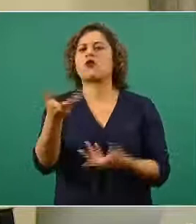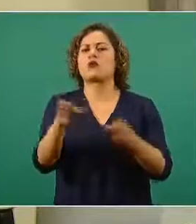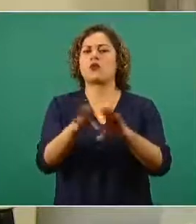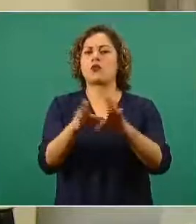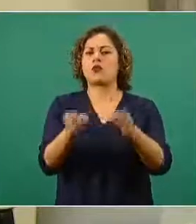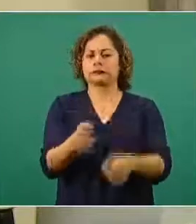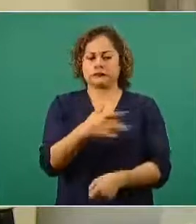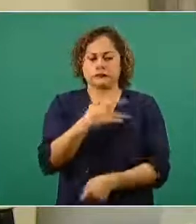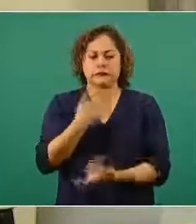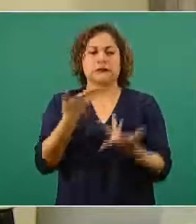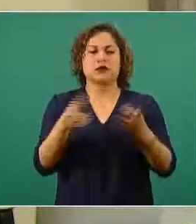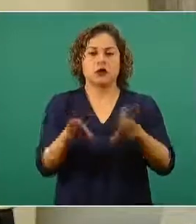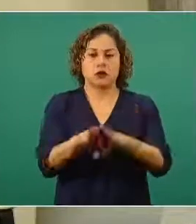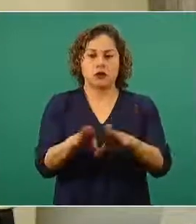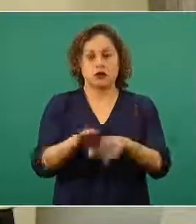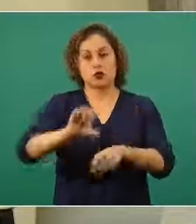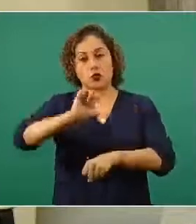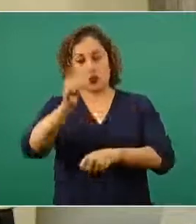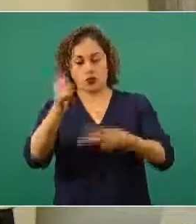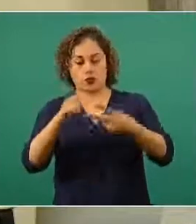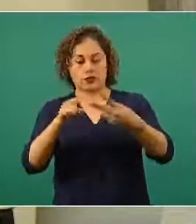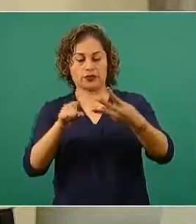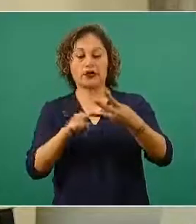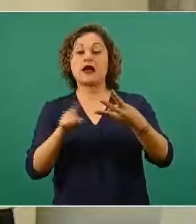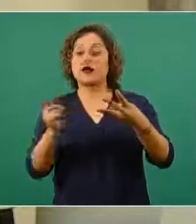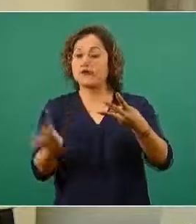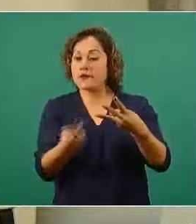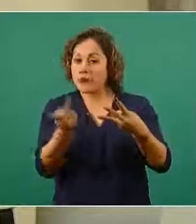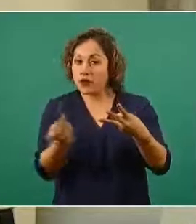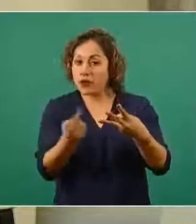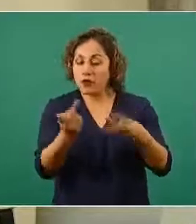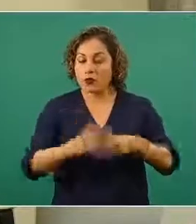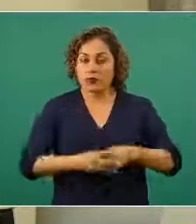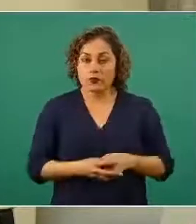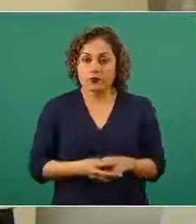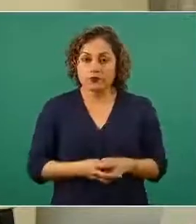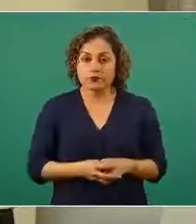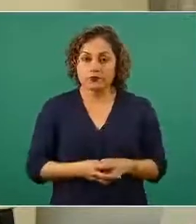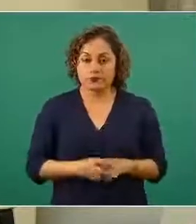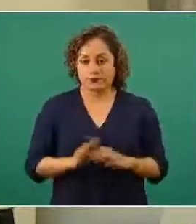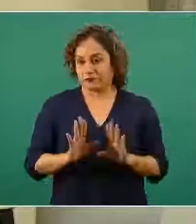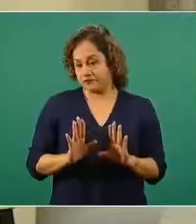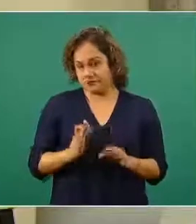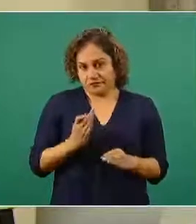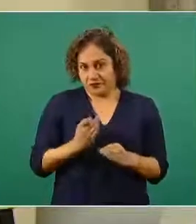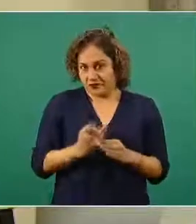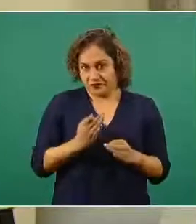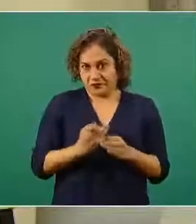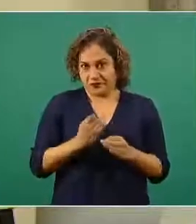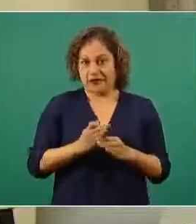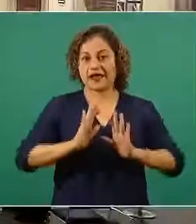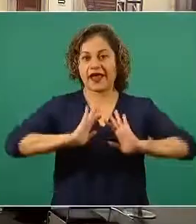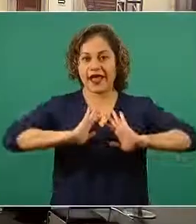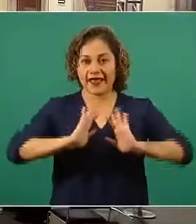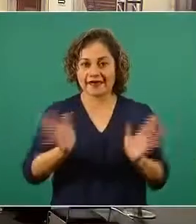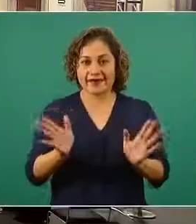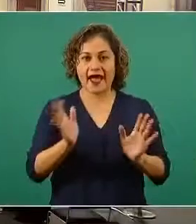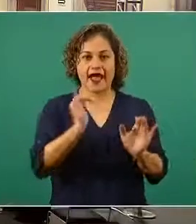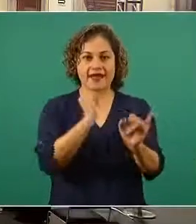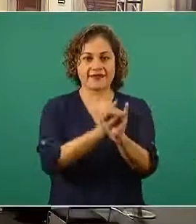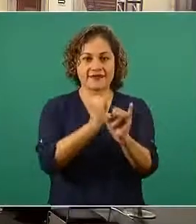tercera pregunta sería, por ejemplo, ahorita ya se empieza a distribuir por las redes